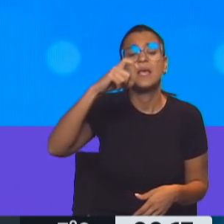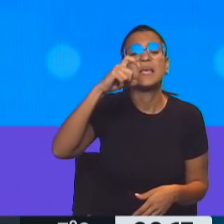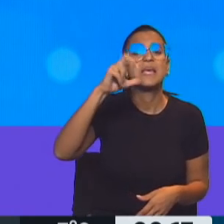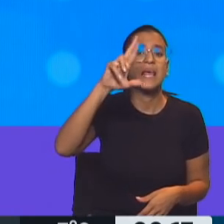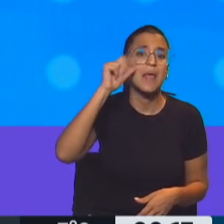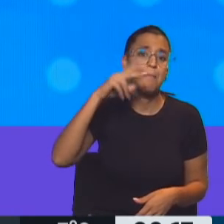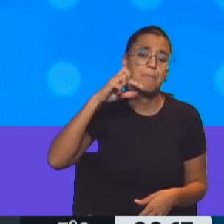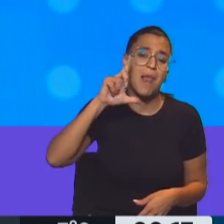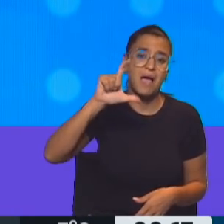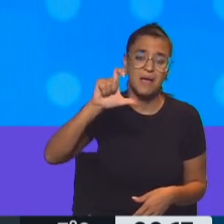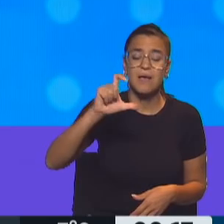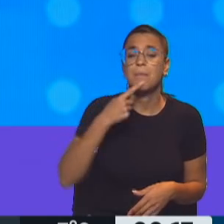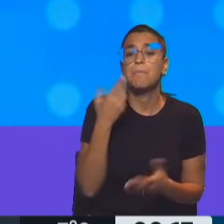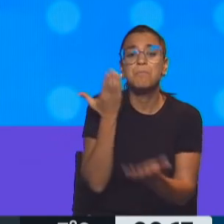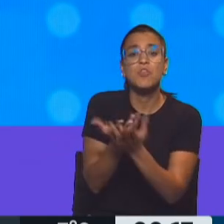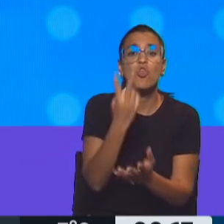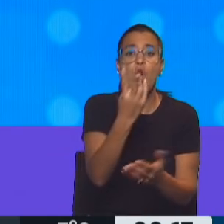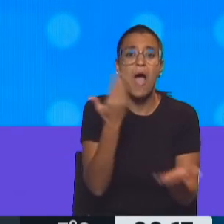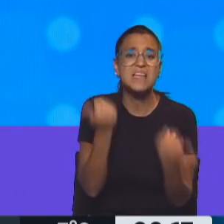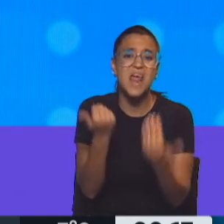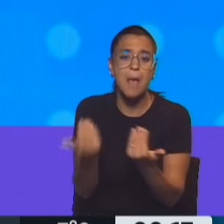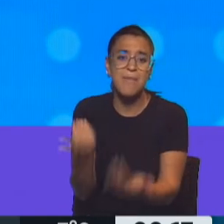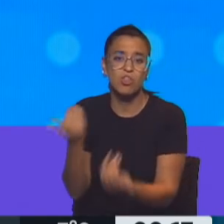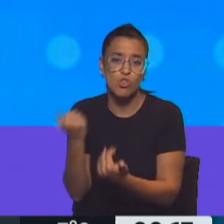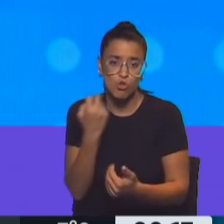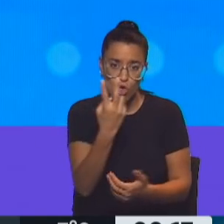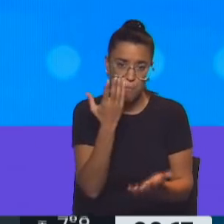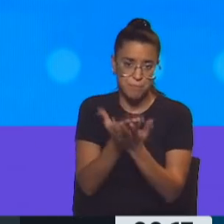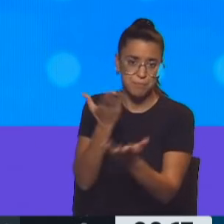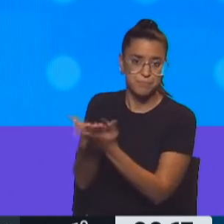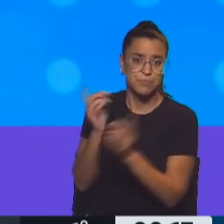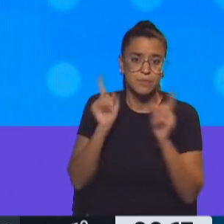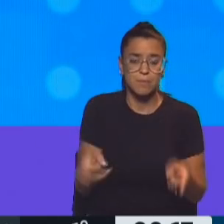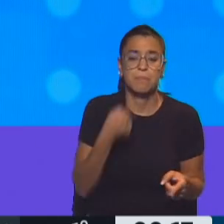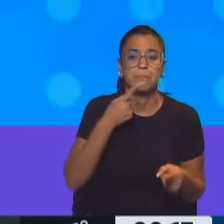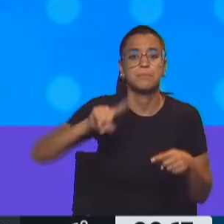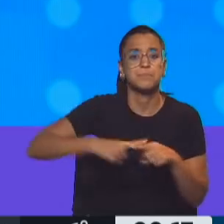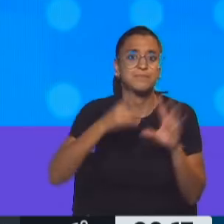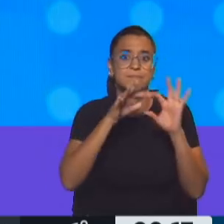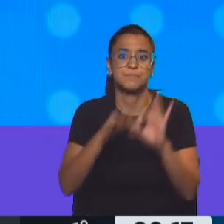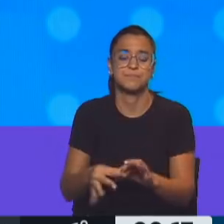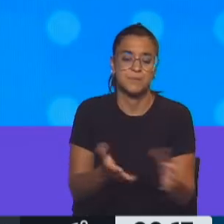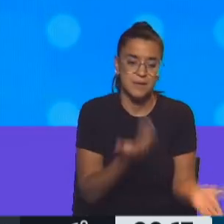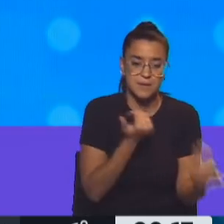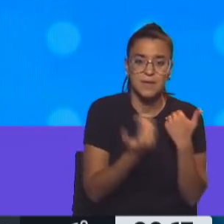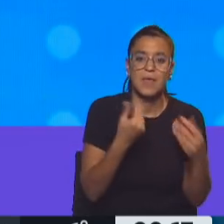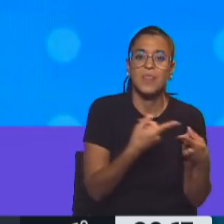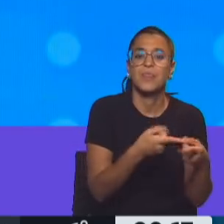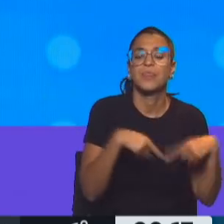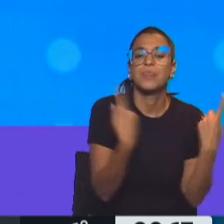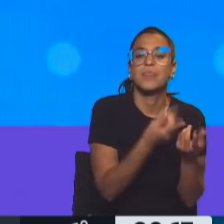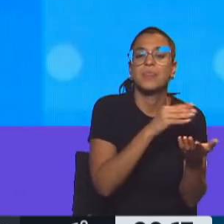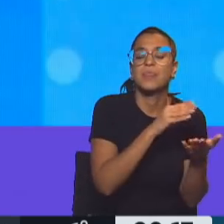pidió dos allanamientos y hago en este punto también un link que o político porque se allanó el despacho del